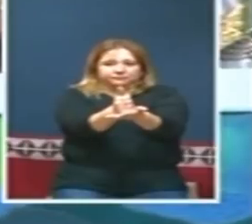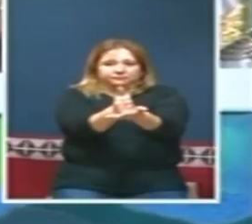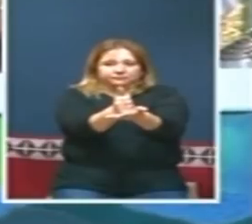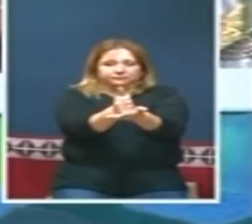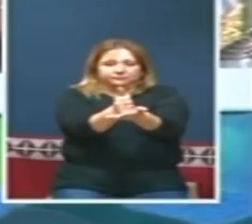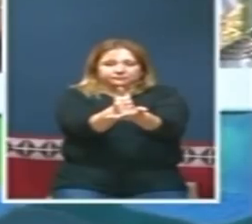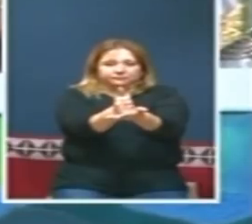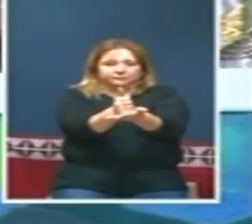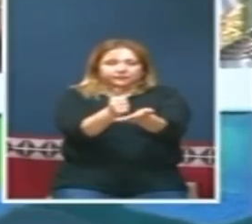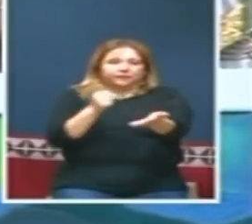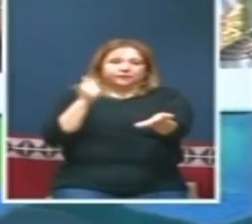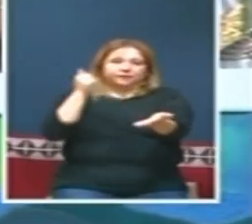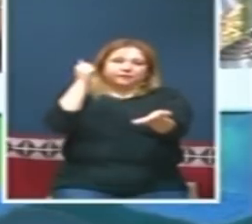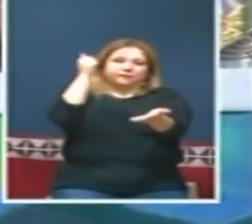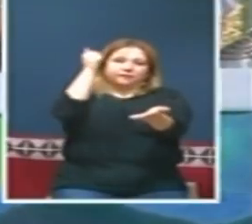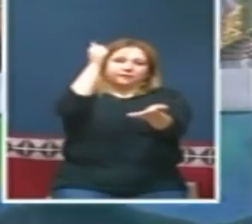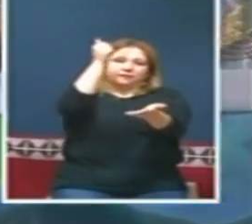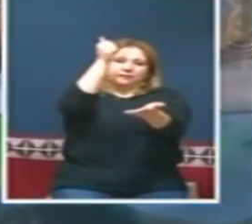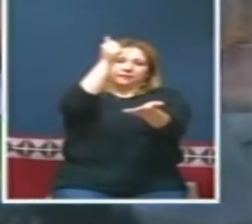Amén.